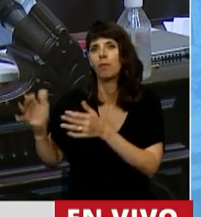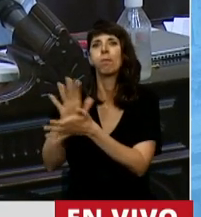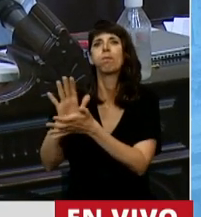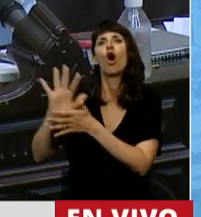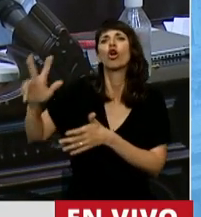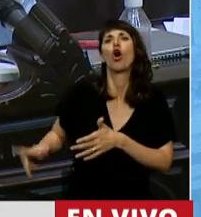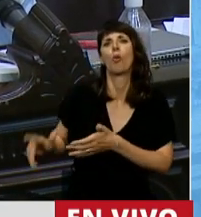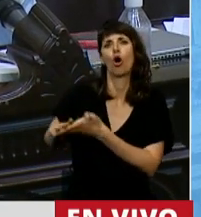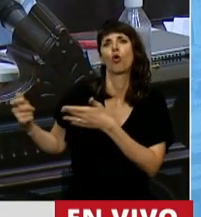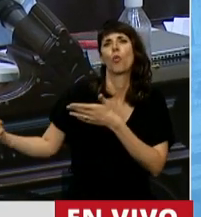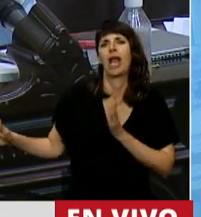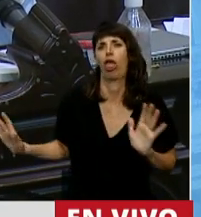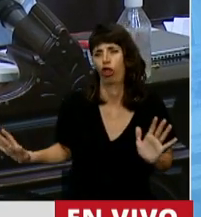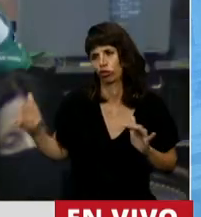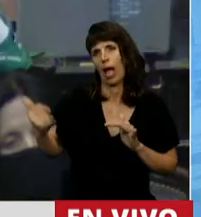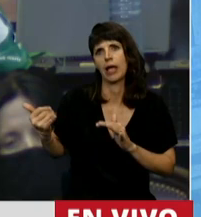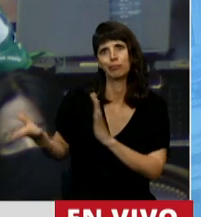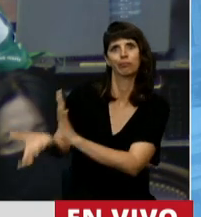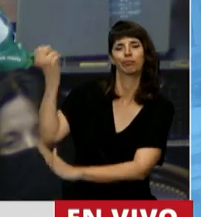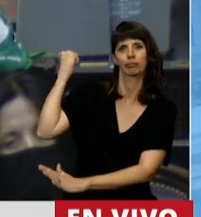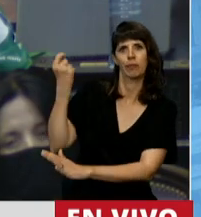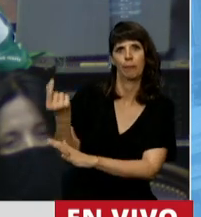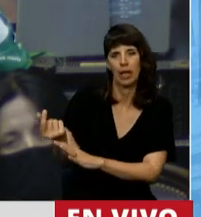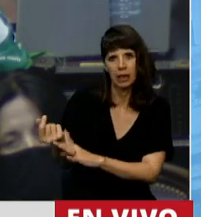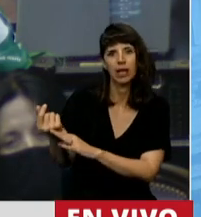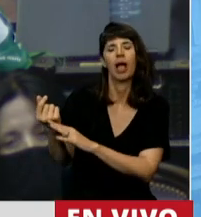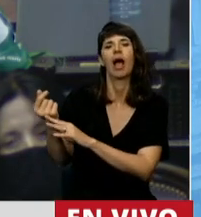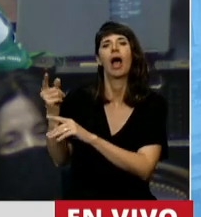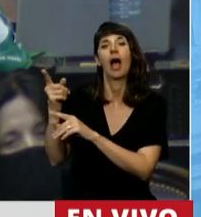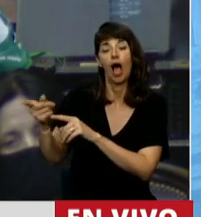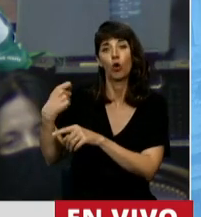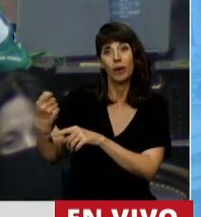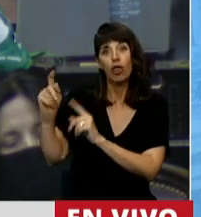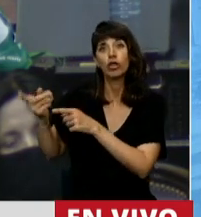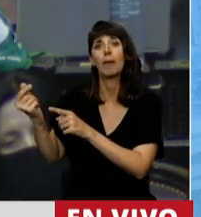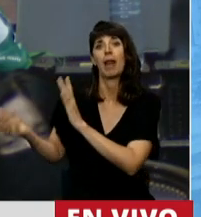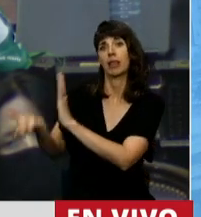los jubilados, se le están sacando los fondos a la ciudad de Buenos Aires.